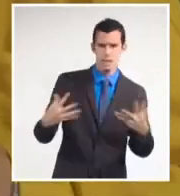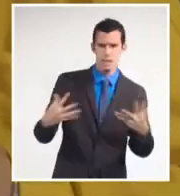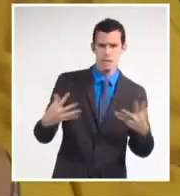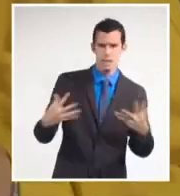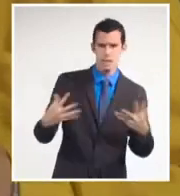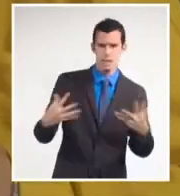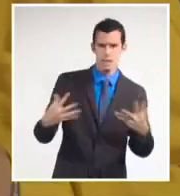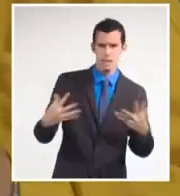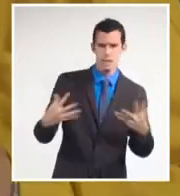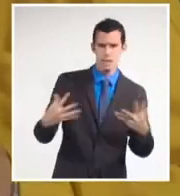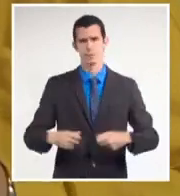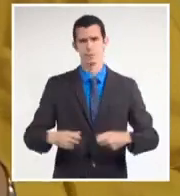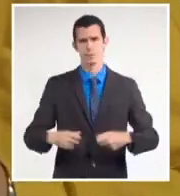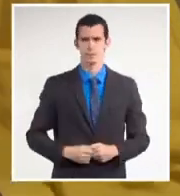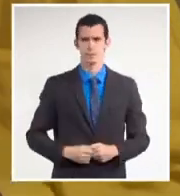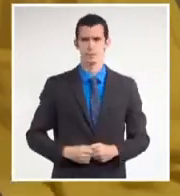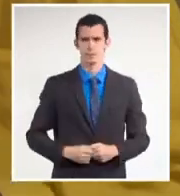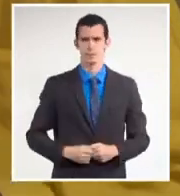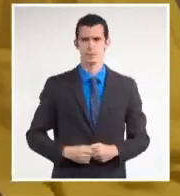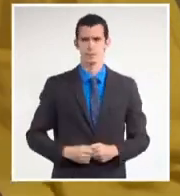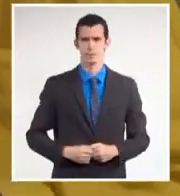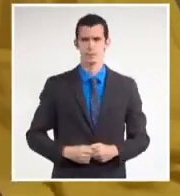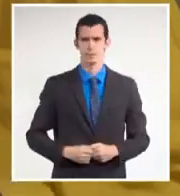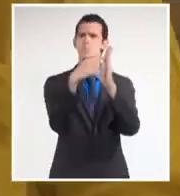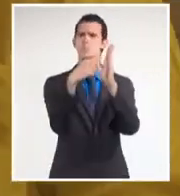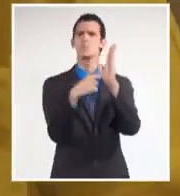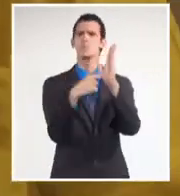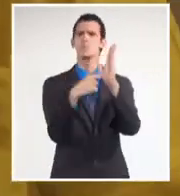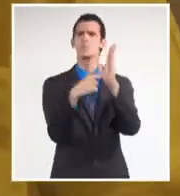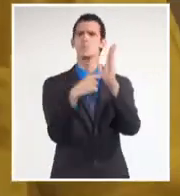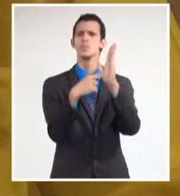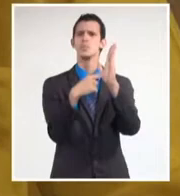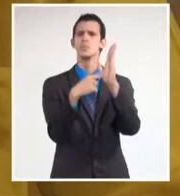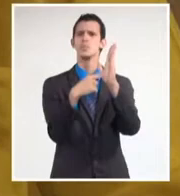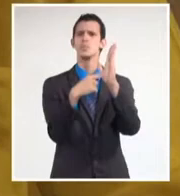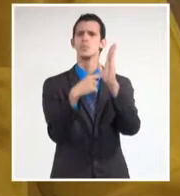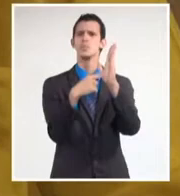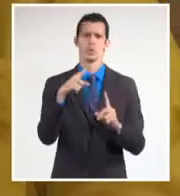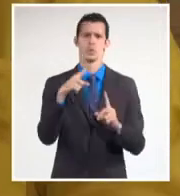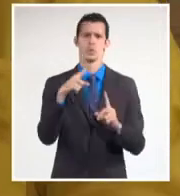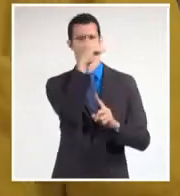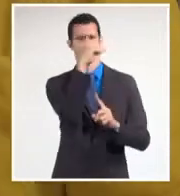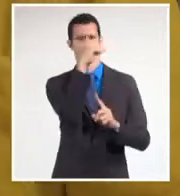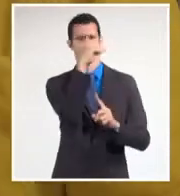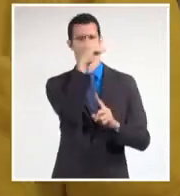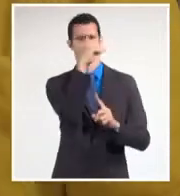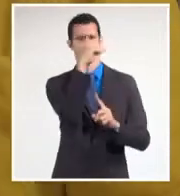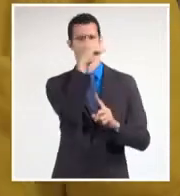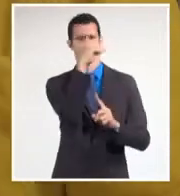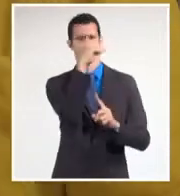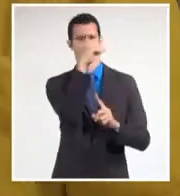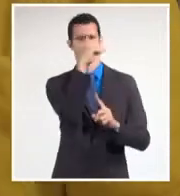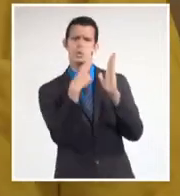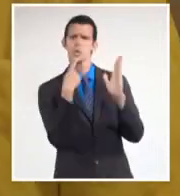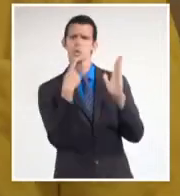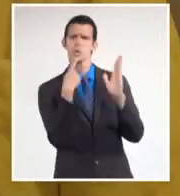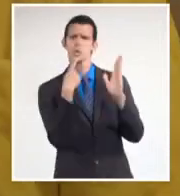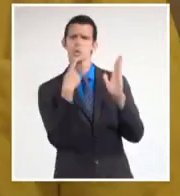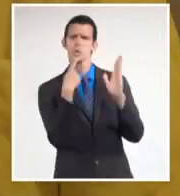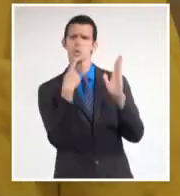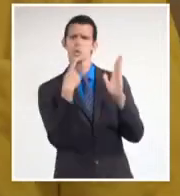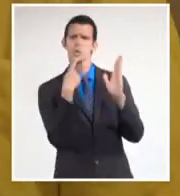las medidas productivas, medidas vinculadas a la ciencia, a la innovación, hay medidas vinculadas al desarrollo de nuevas